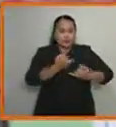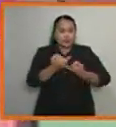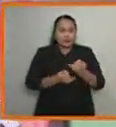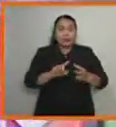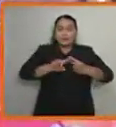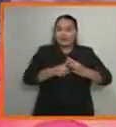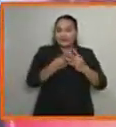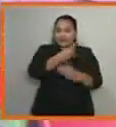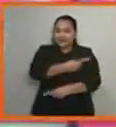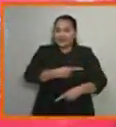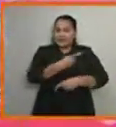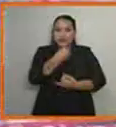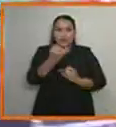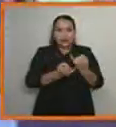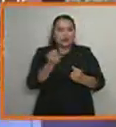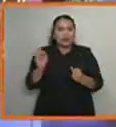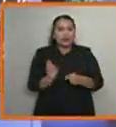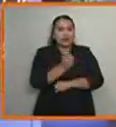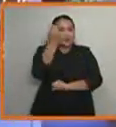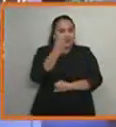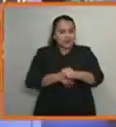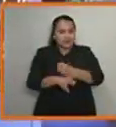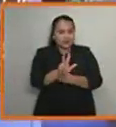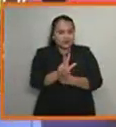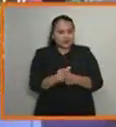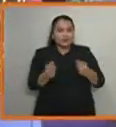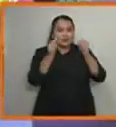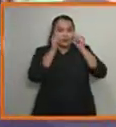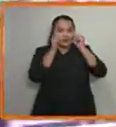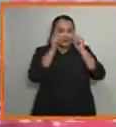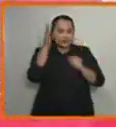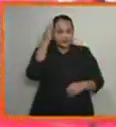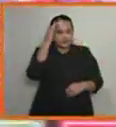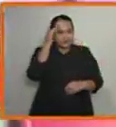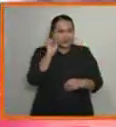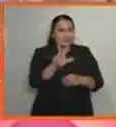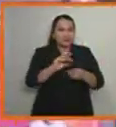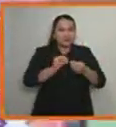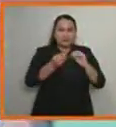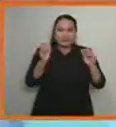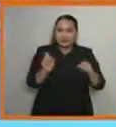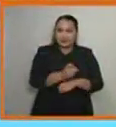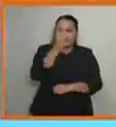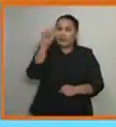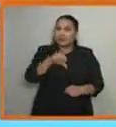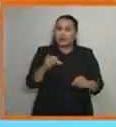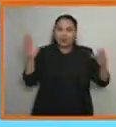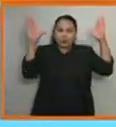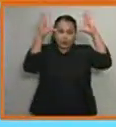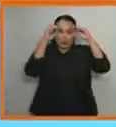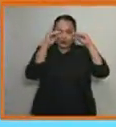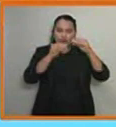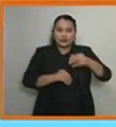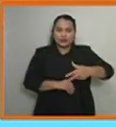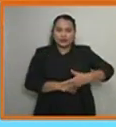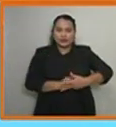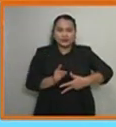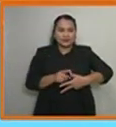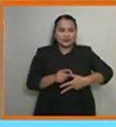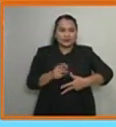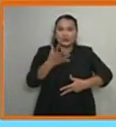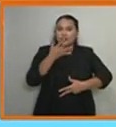pegando y ganando con Pega 3. Así que atentos, porque se vienen los tres números favorecidos para esta noche. Primer número ganador,